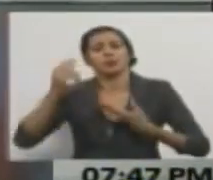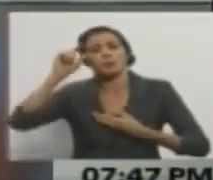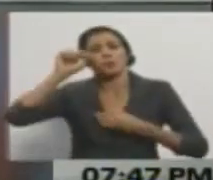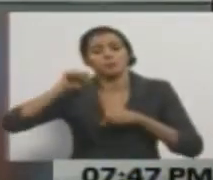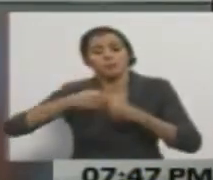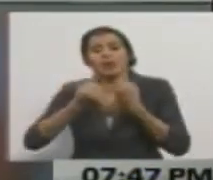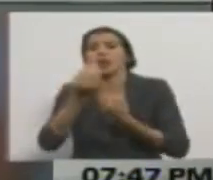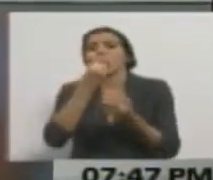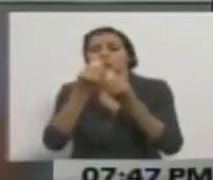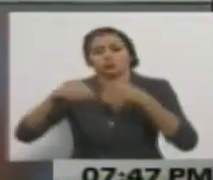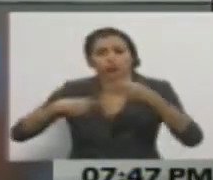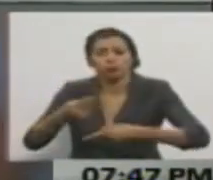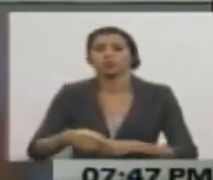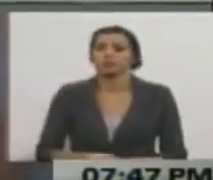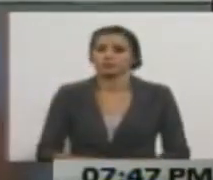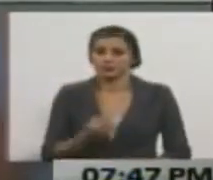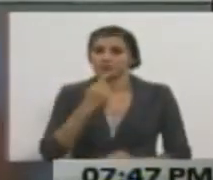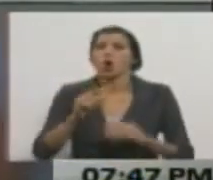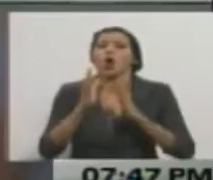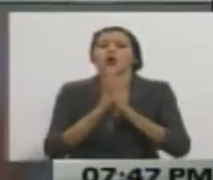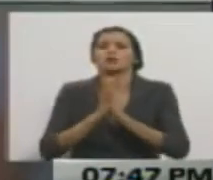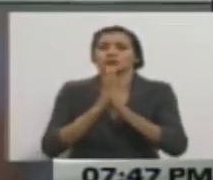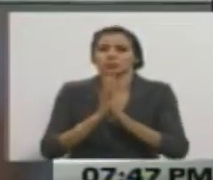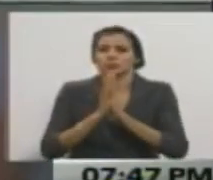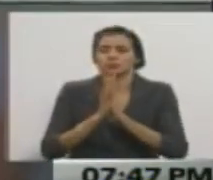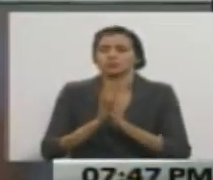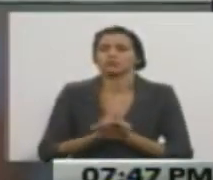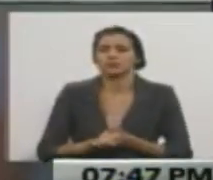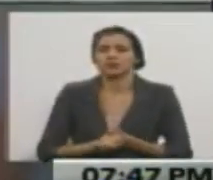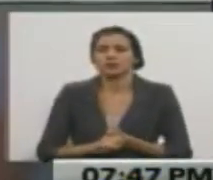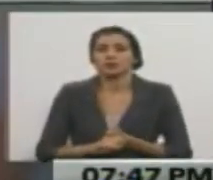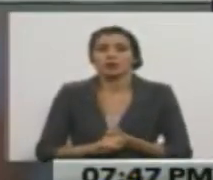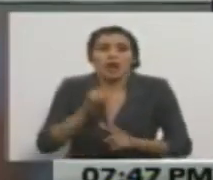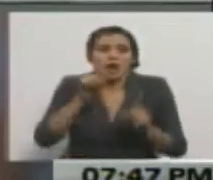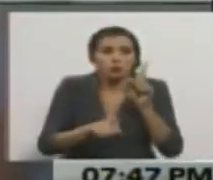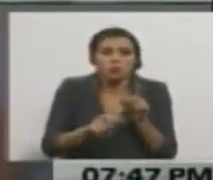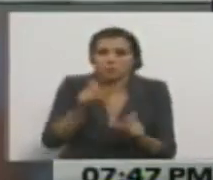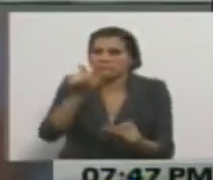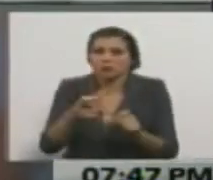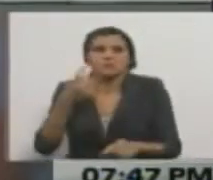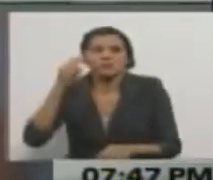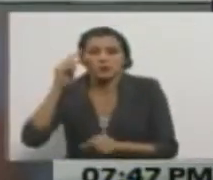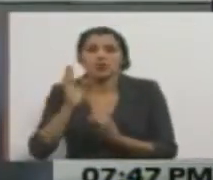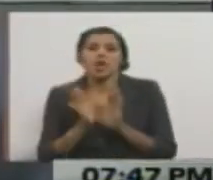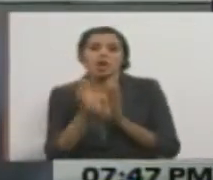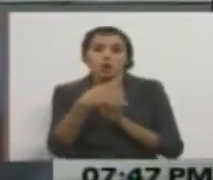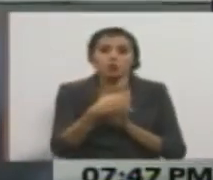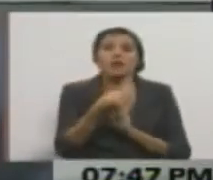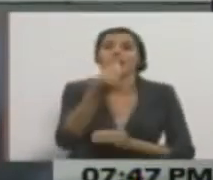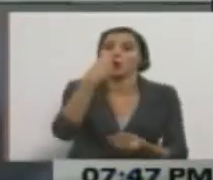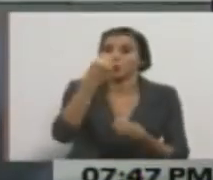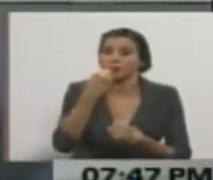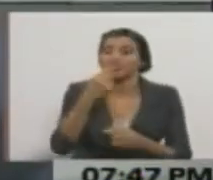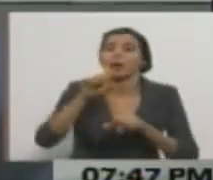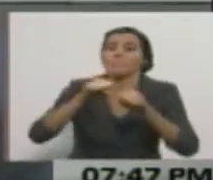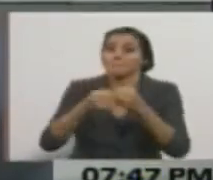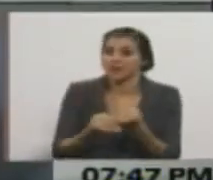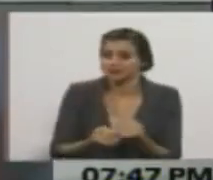Hay venezolanos que se dedican a escondernos el pan nuestro de cada